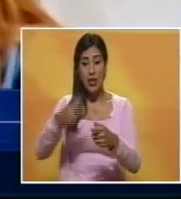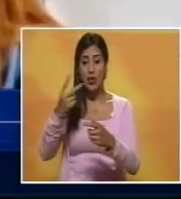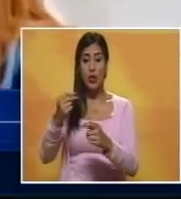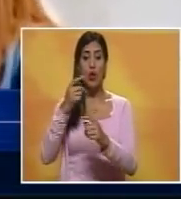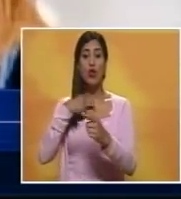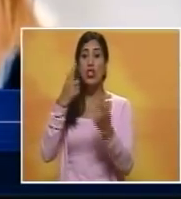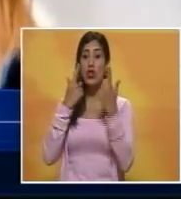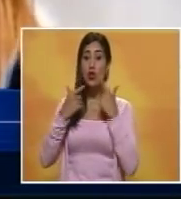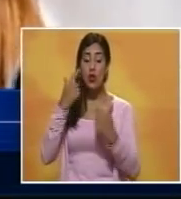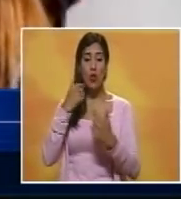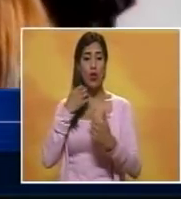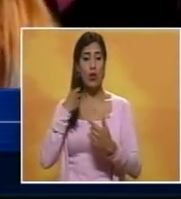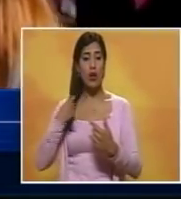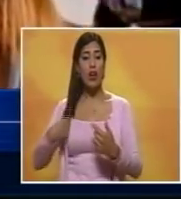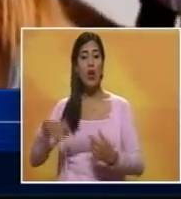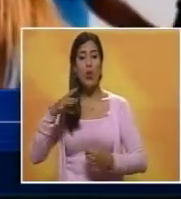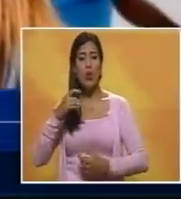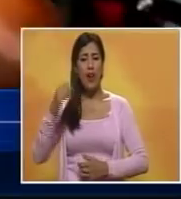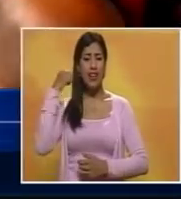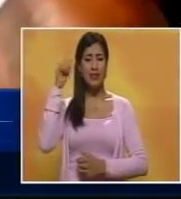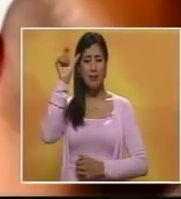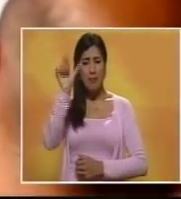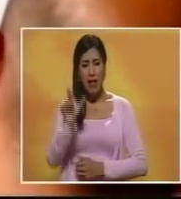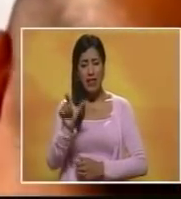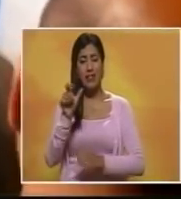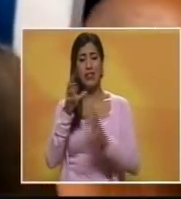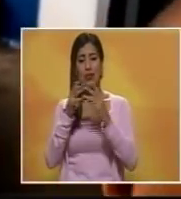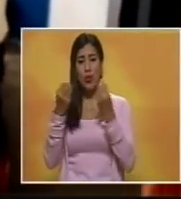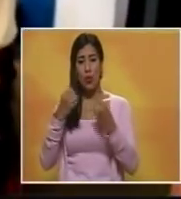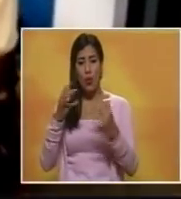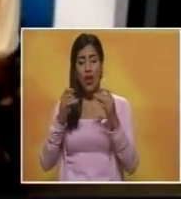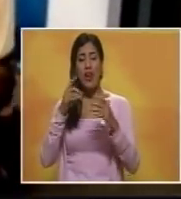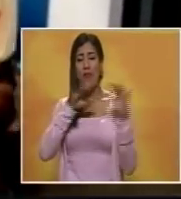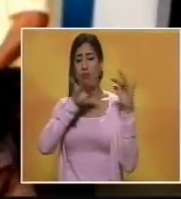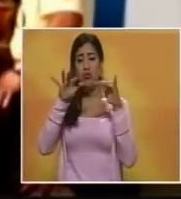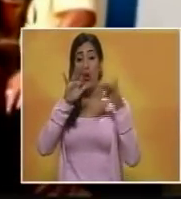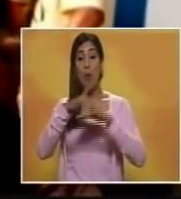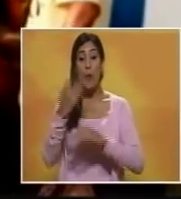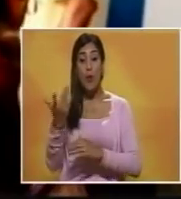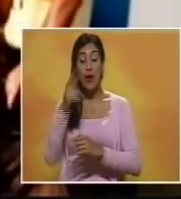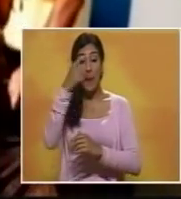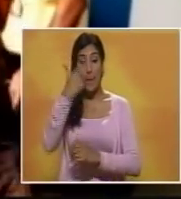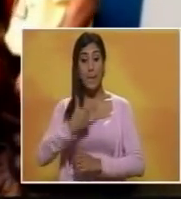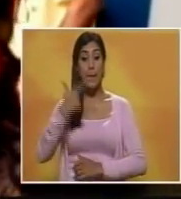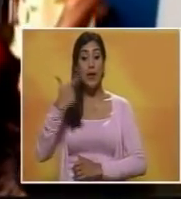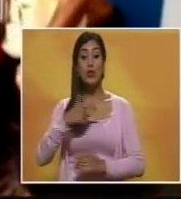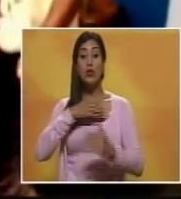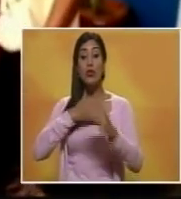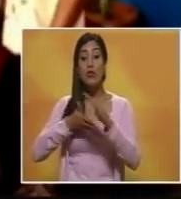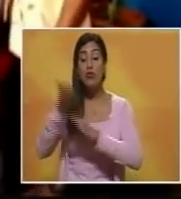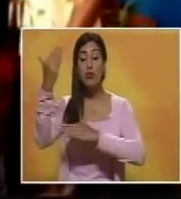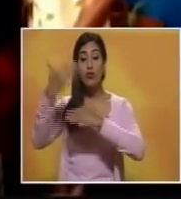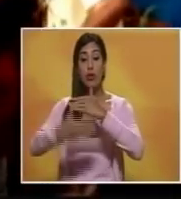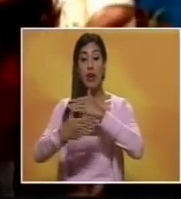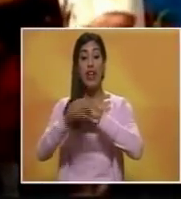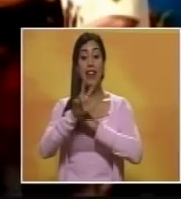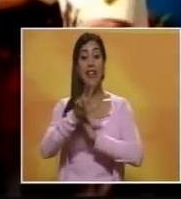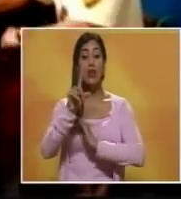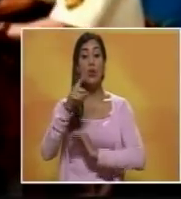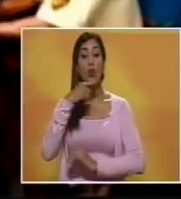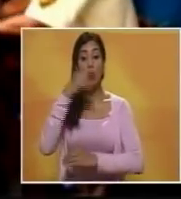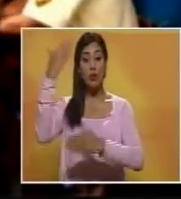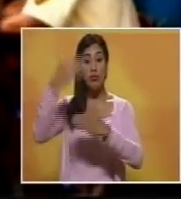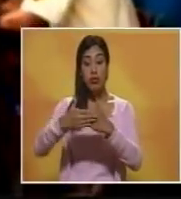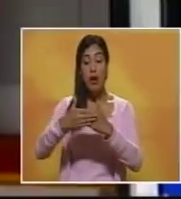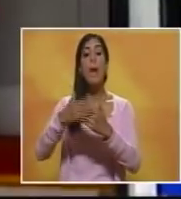de que ellos lloran, que les duele la espalda. Su masiva llegada se debe a que solo los inmigrantes que crucen la frontera hasta el 31 de